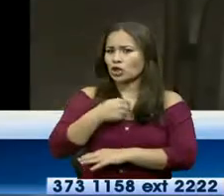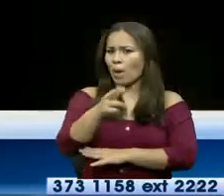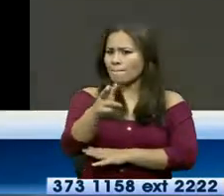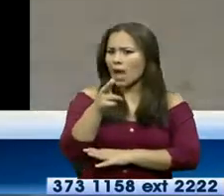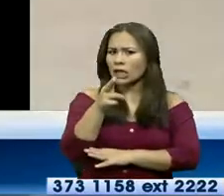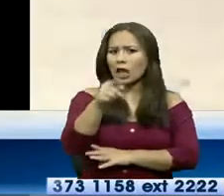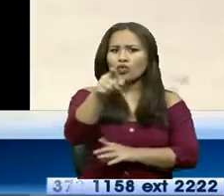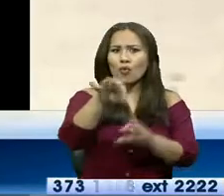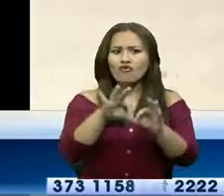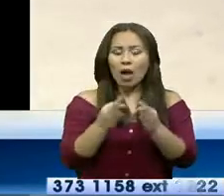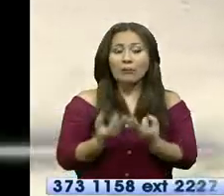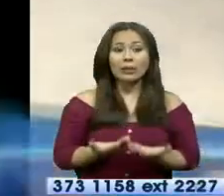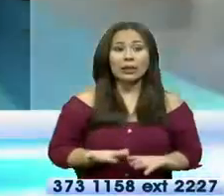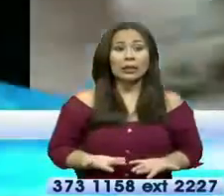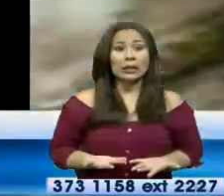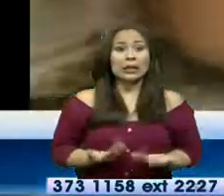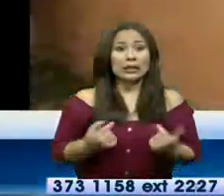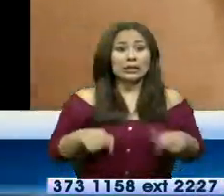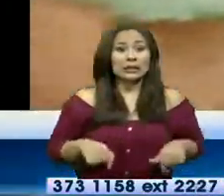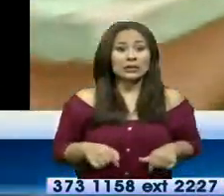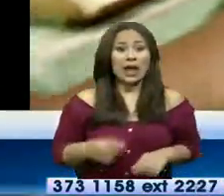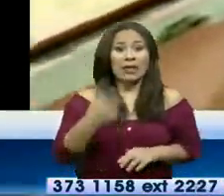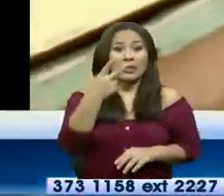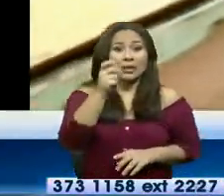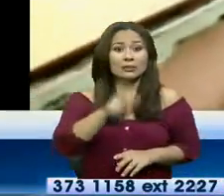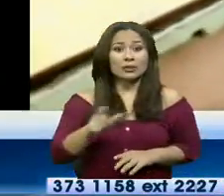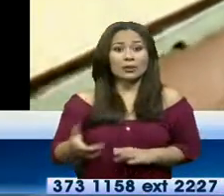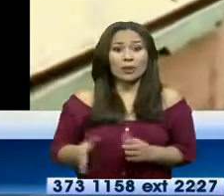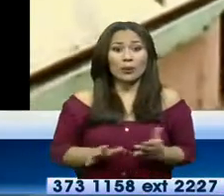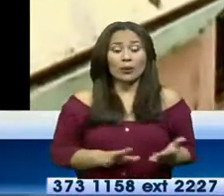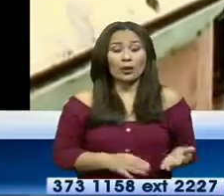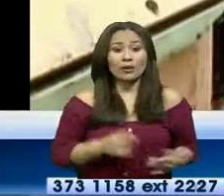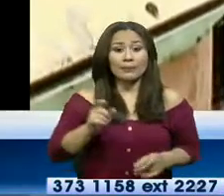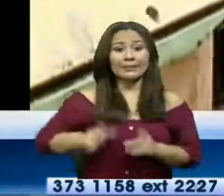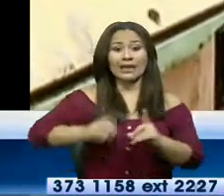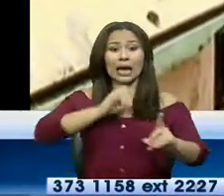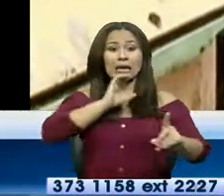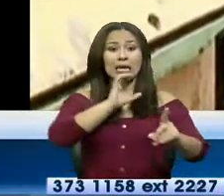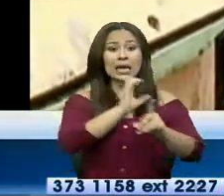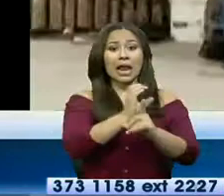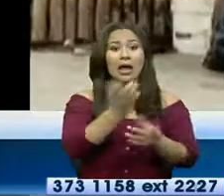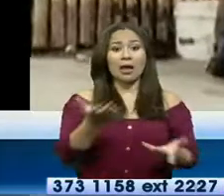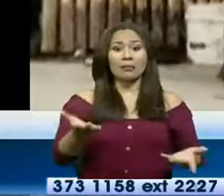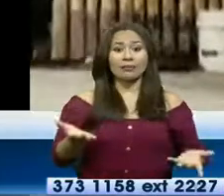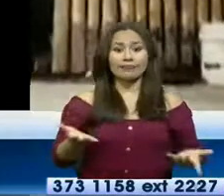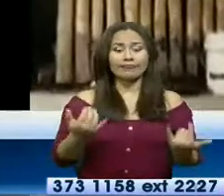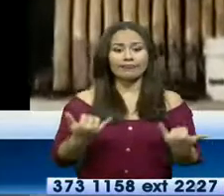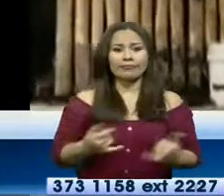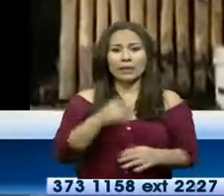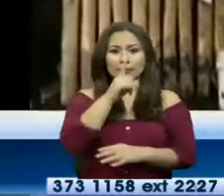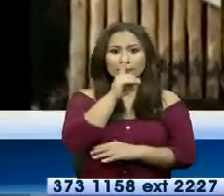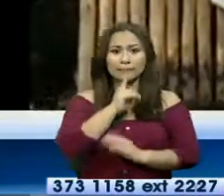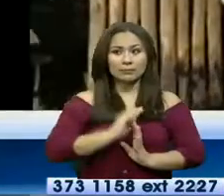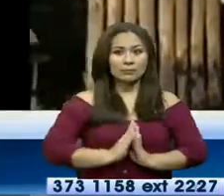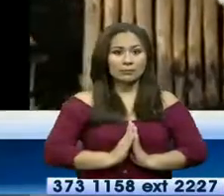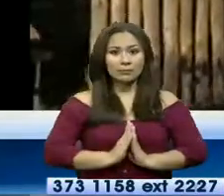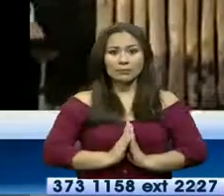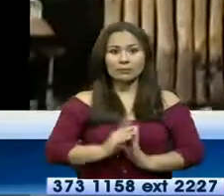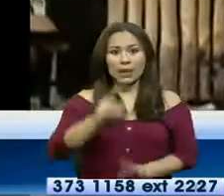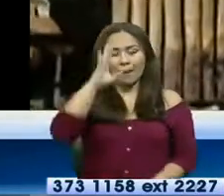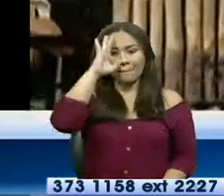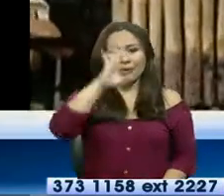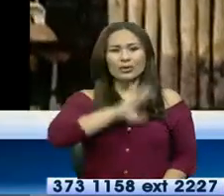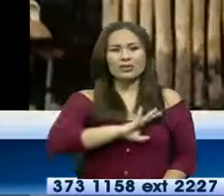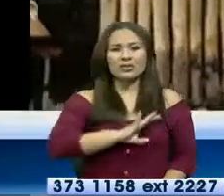familia. Tres víctimas en este nuevo hecho sangriento. El reclamo por parte de sus deudos y el silencio de los agentes